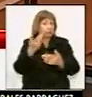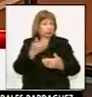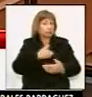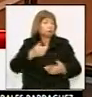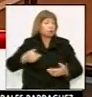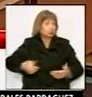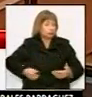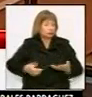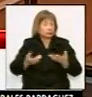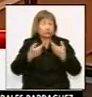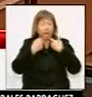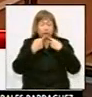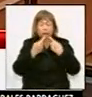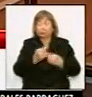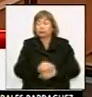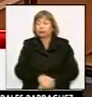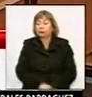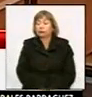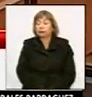quiero transferirle,